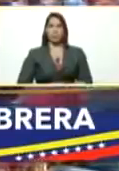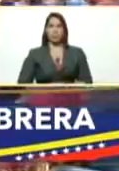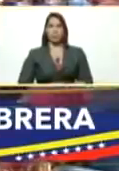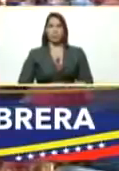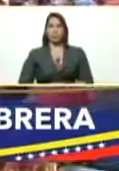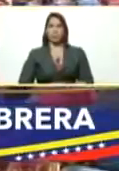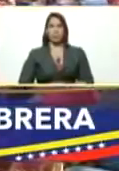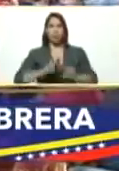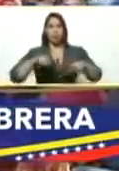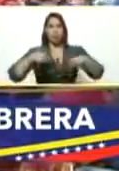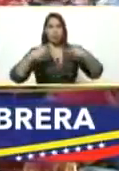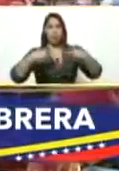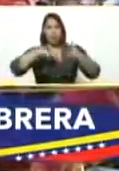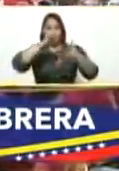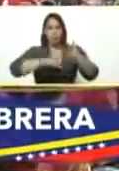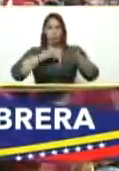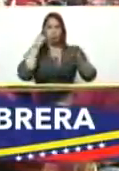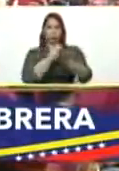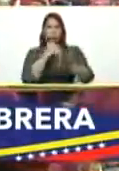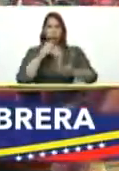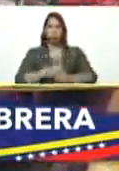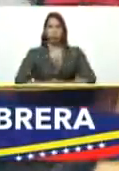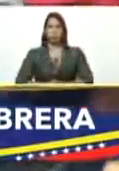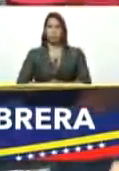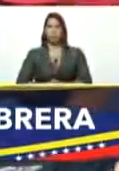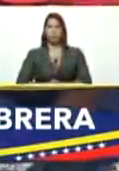nuevos contratos colectivos